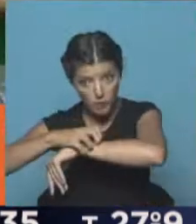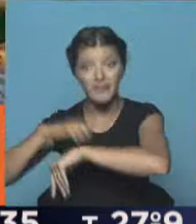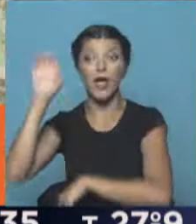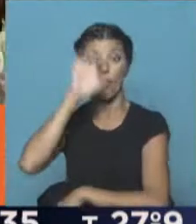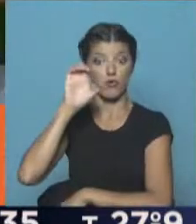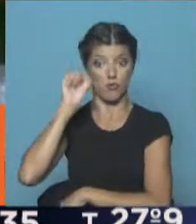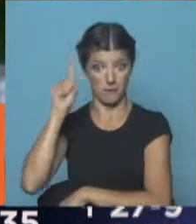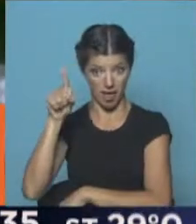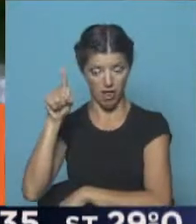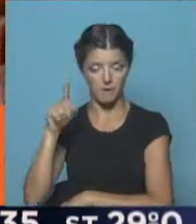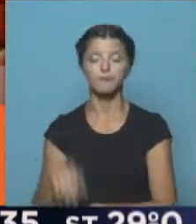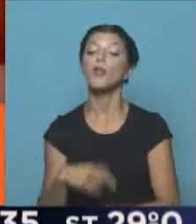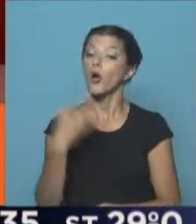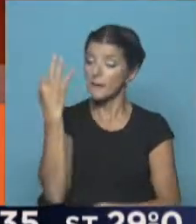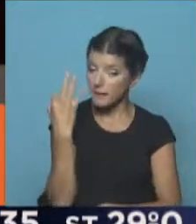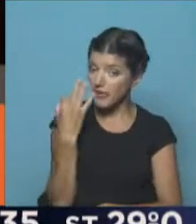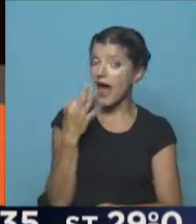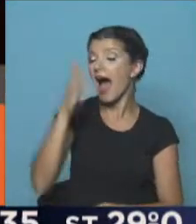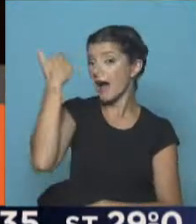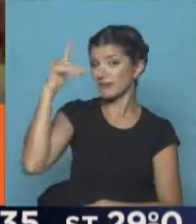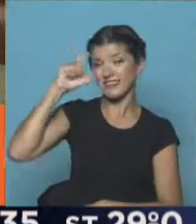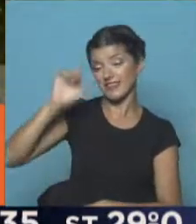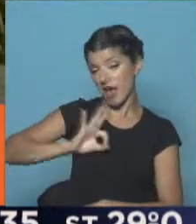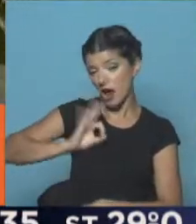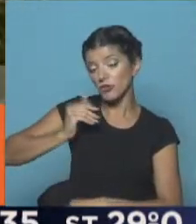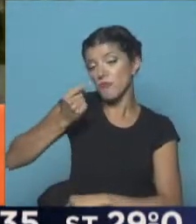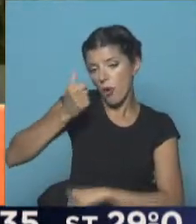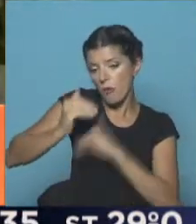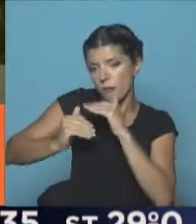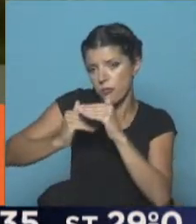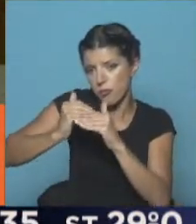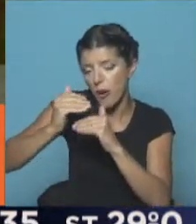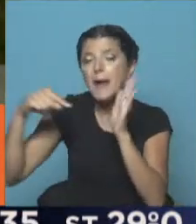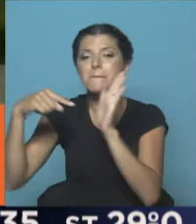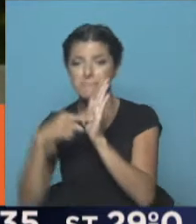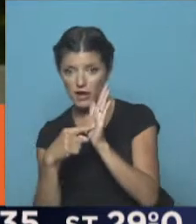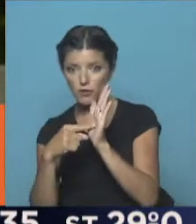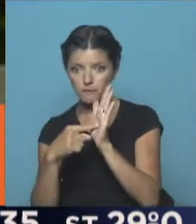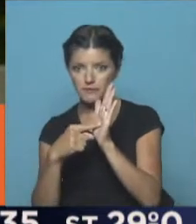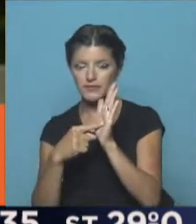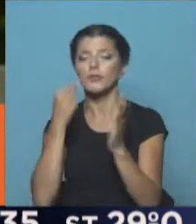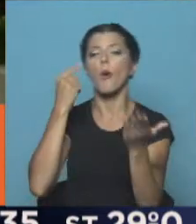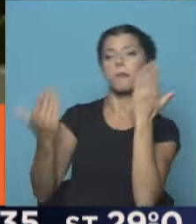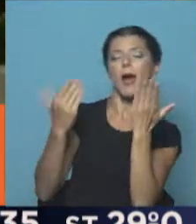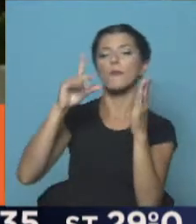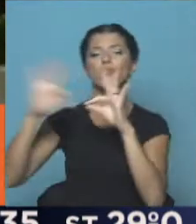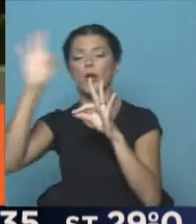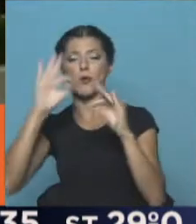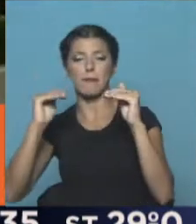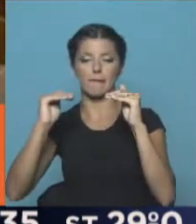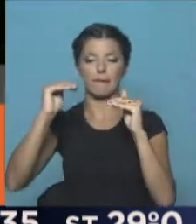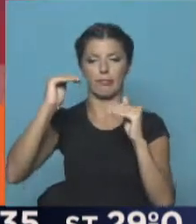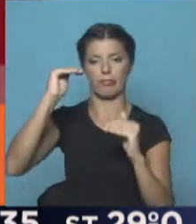aunque ha crecido durante la pasada década apenas ha recortado la brecha con el resto de los europeos el país